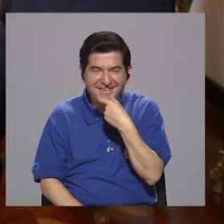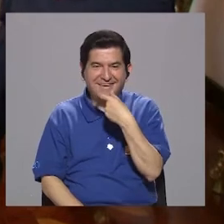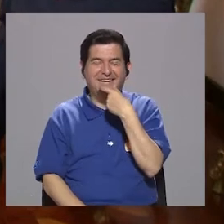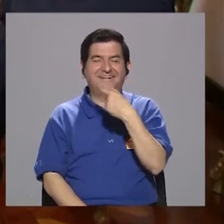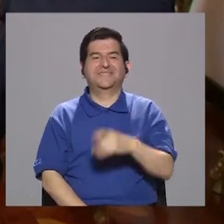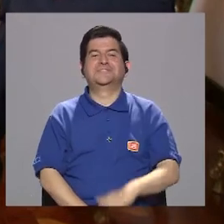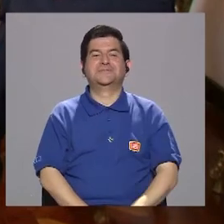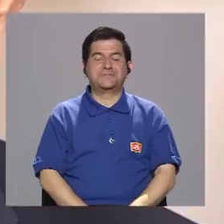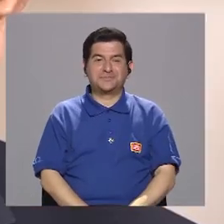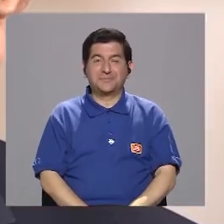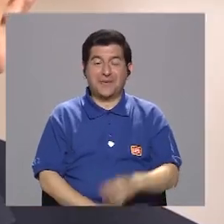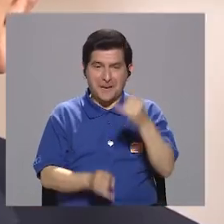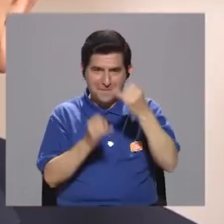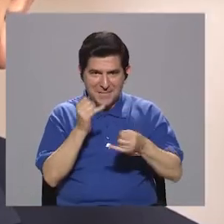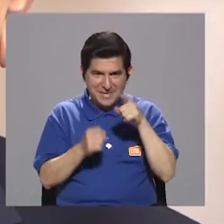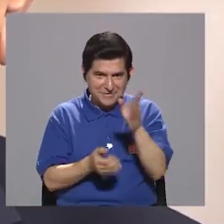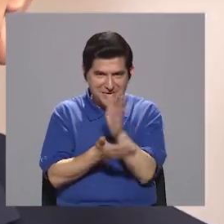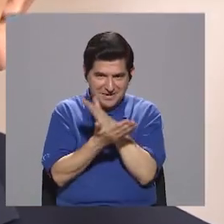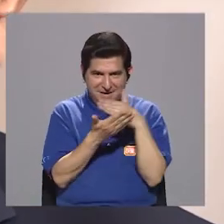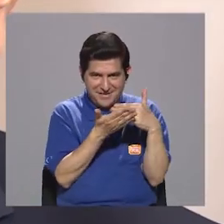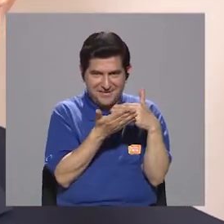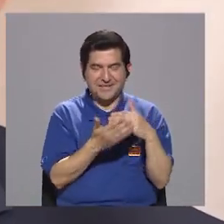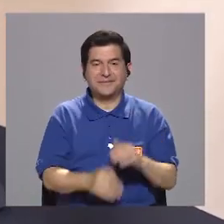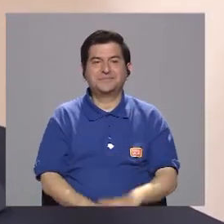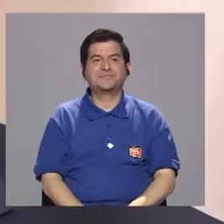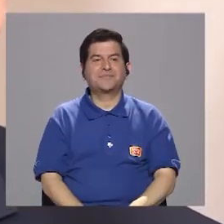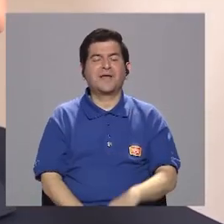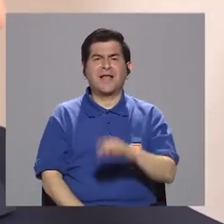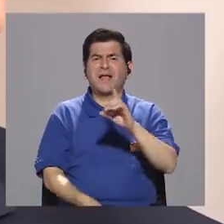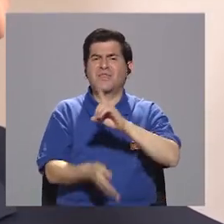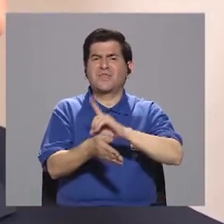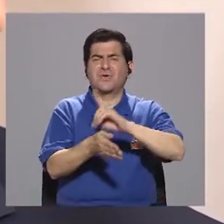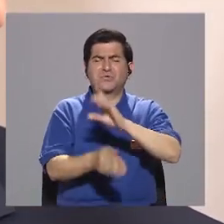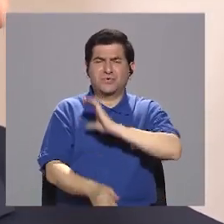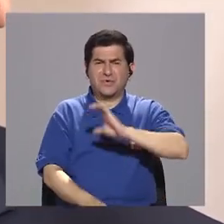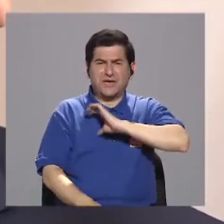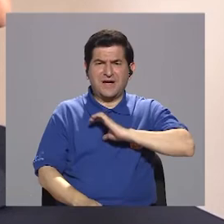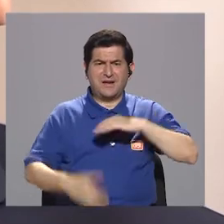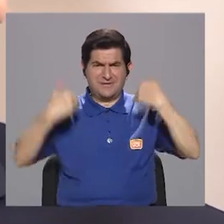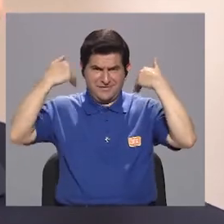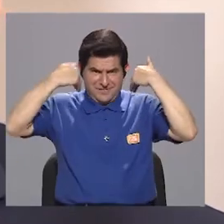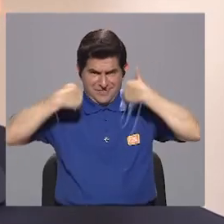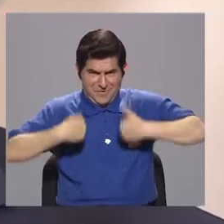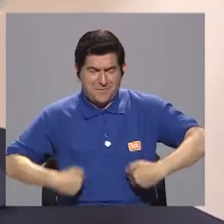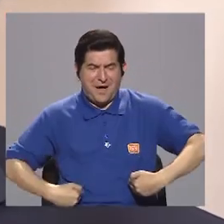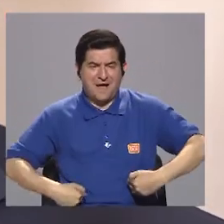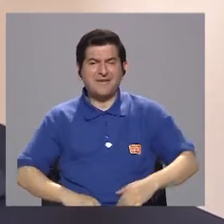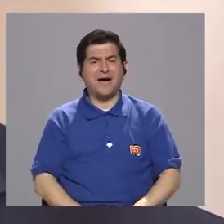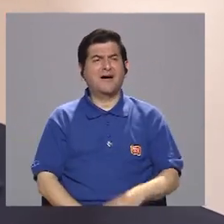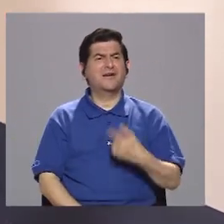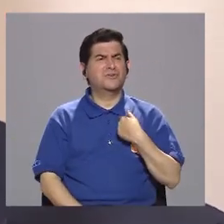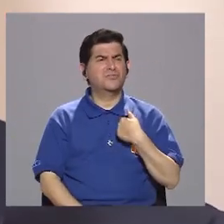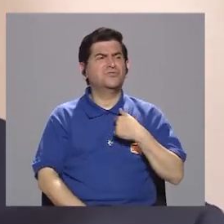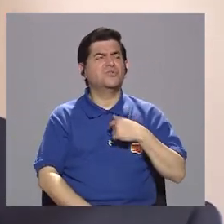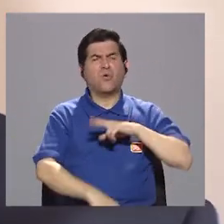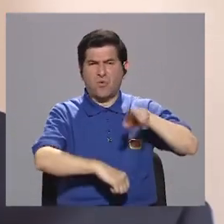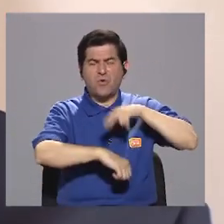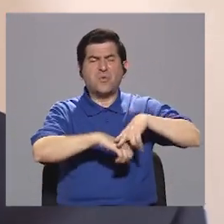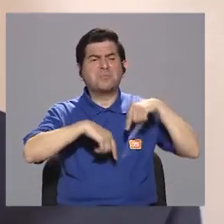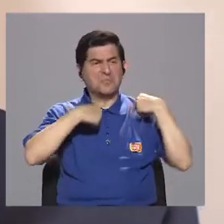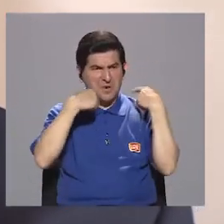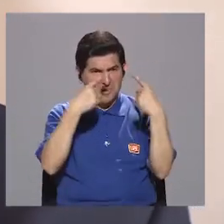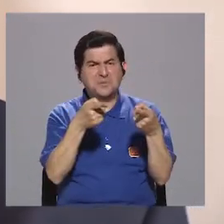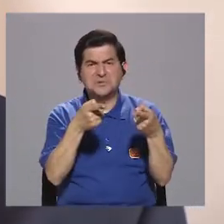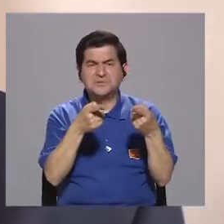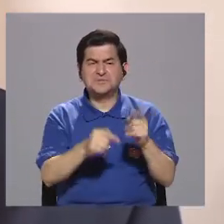Yo digo, para terminar con esta parte de cómo era el doctor como ser humano, yo iba muy frecuentemente a